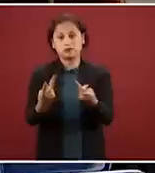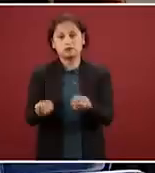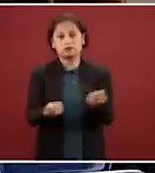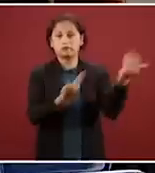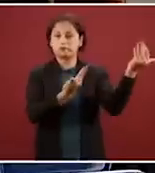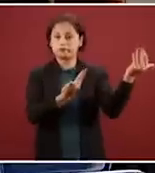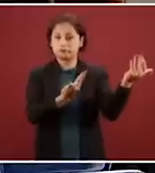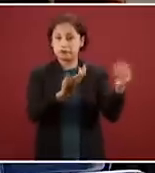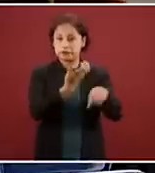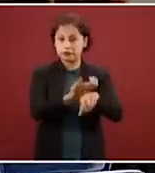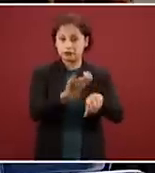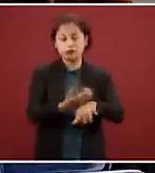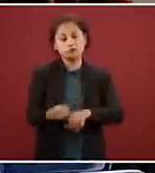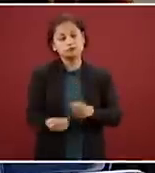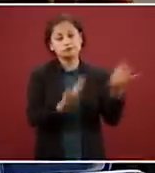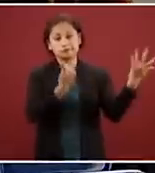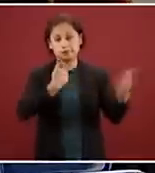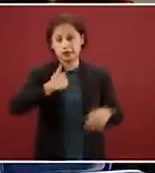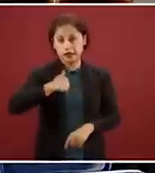exportados a Estados Unidos y Canadá.